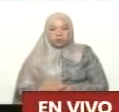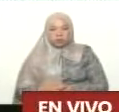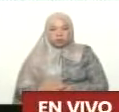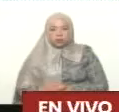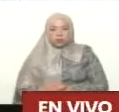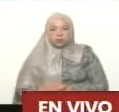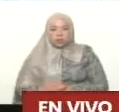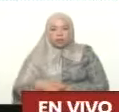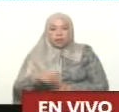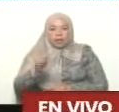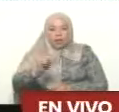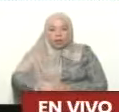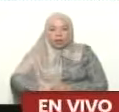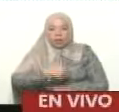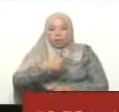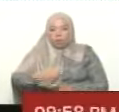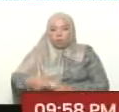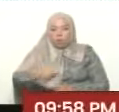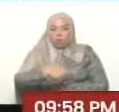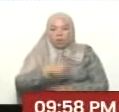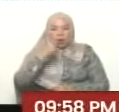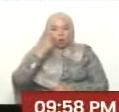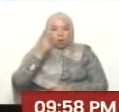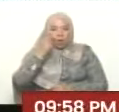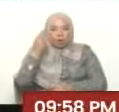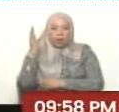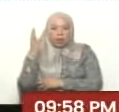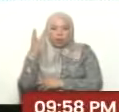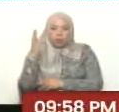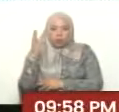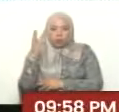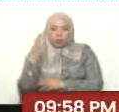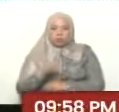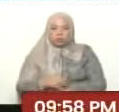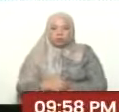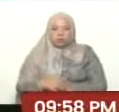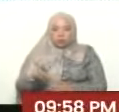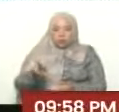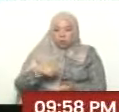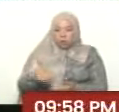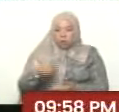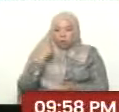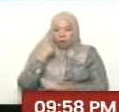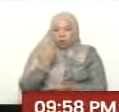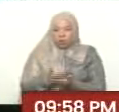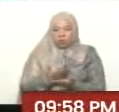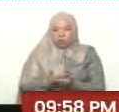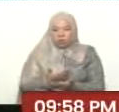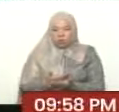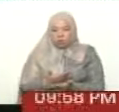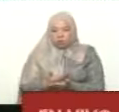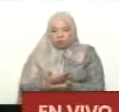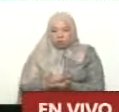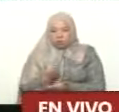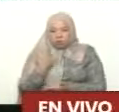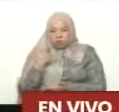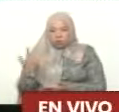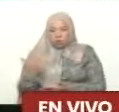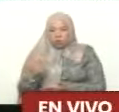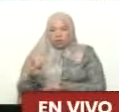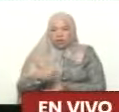el tamunangue, precisamente el tamunangue. Aquí está, mira, aquí lo tengo. Llevar